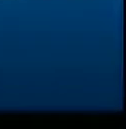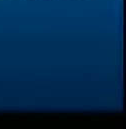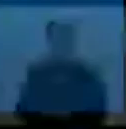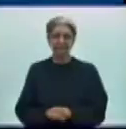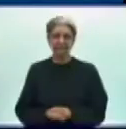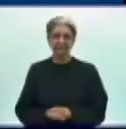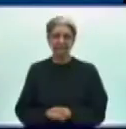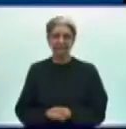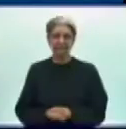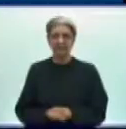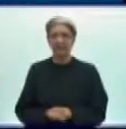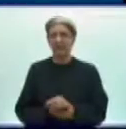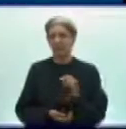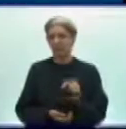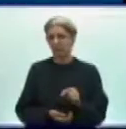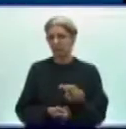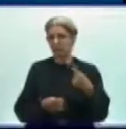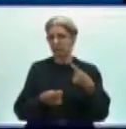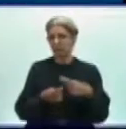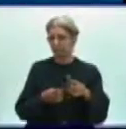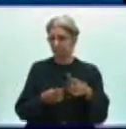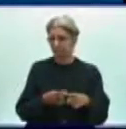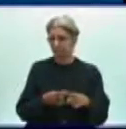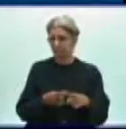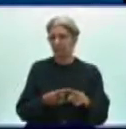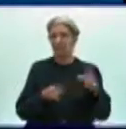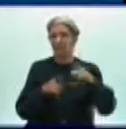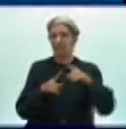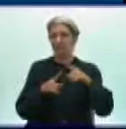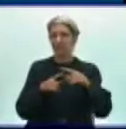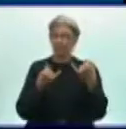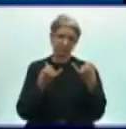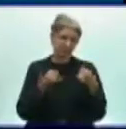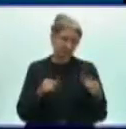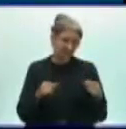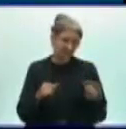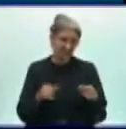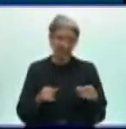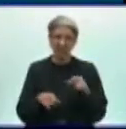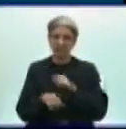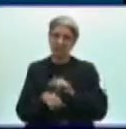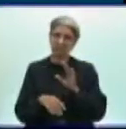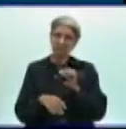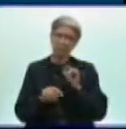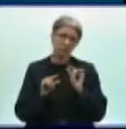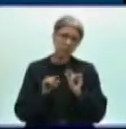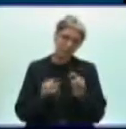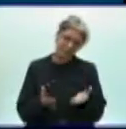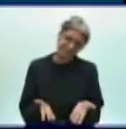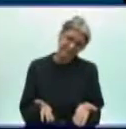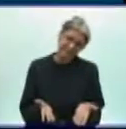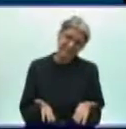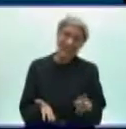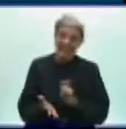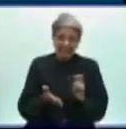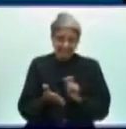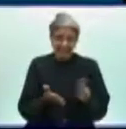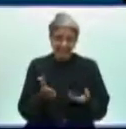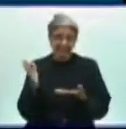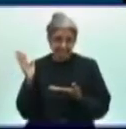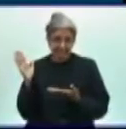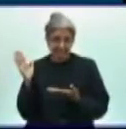Vamos entonces a continuar con el estudio independiente, porque ya casi no nos queda tiempo para más, que ustedes deben anotar en sus